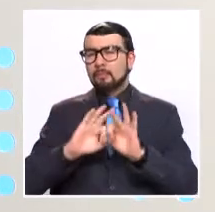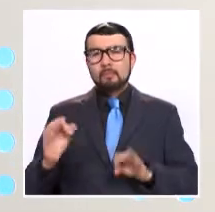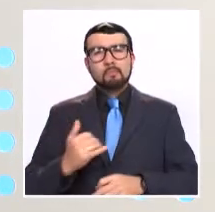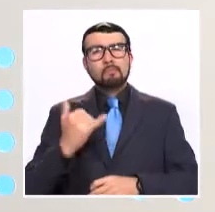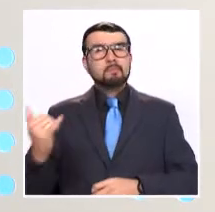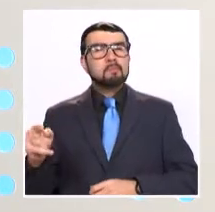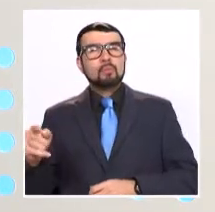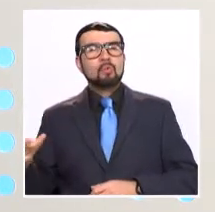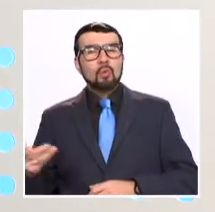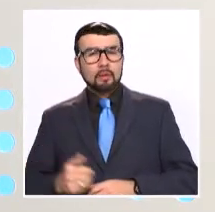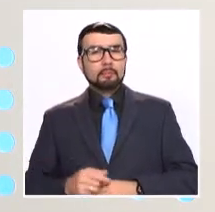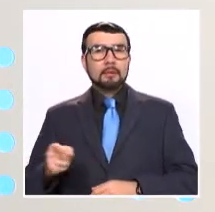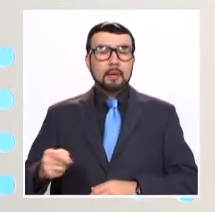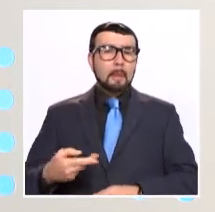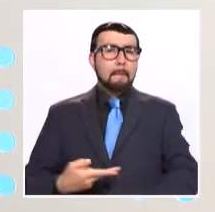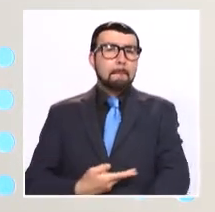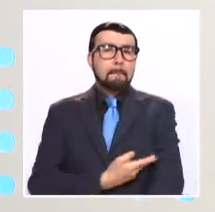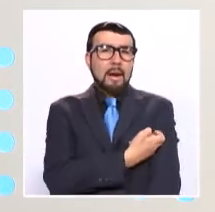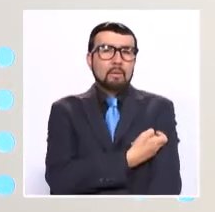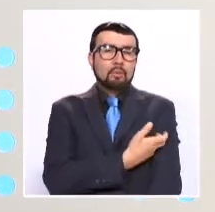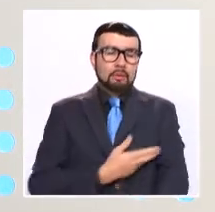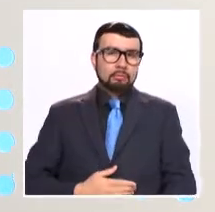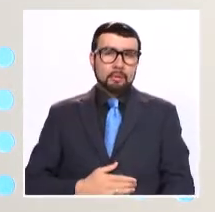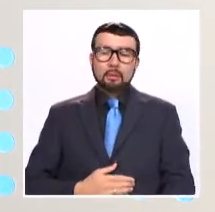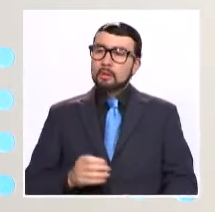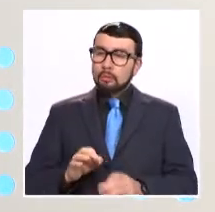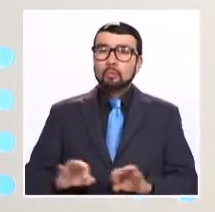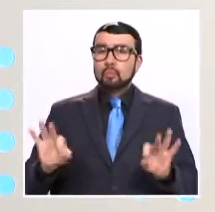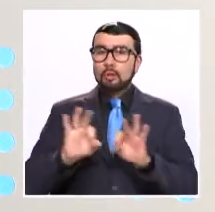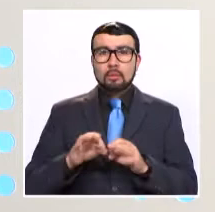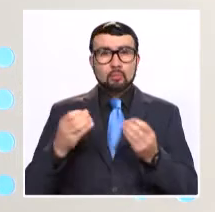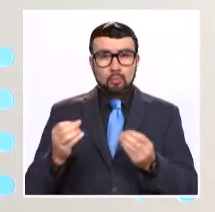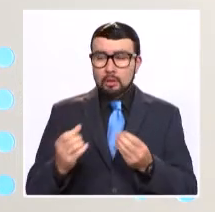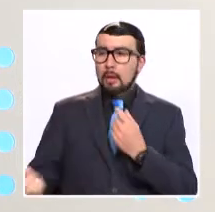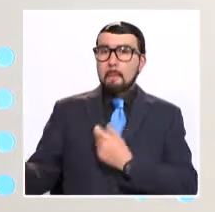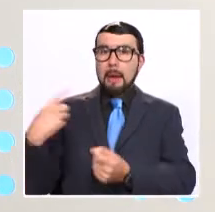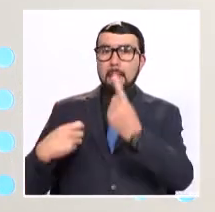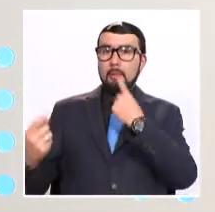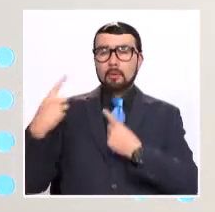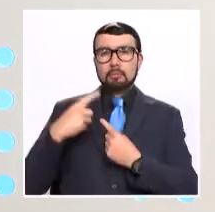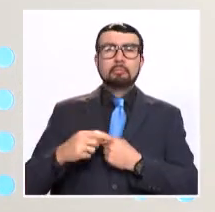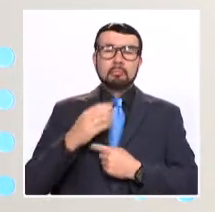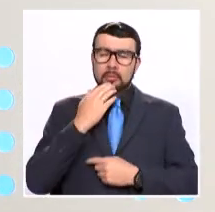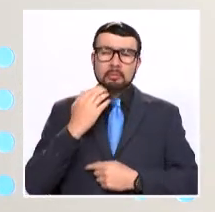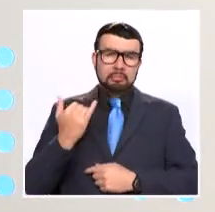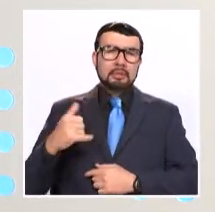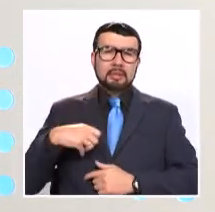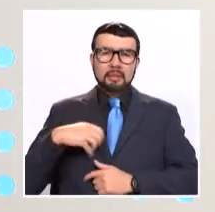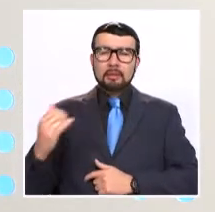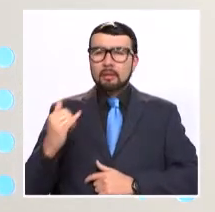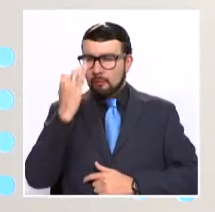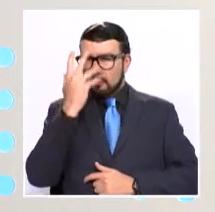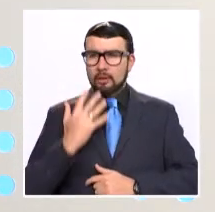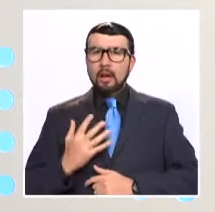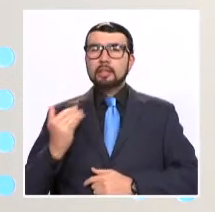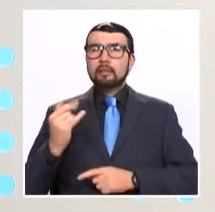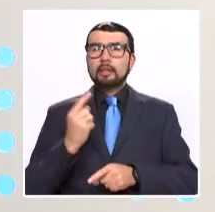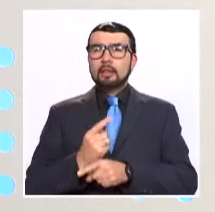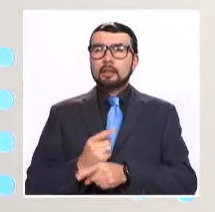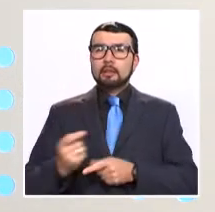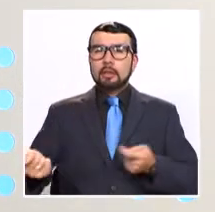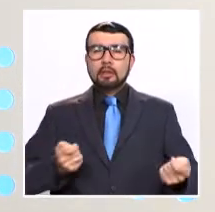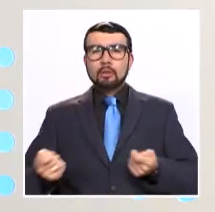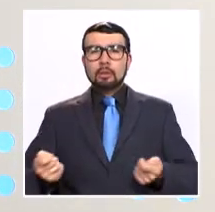con las vacunas. Ustedes nos han escrito mucho y por eso tenemos ya abierto en Facebook Live para que ustedes nos puedan escribir allí